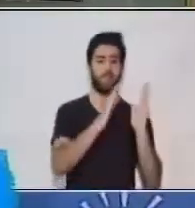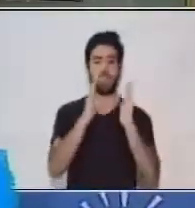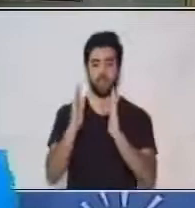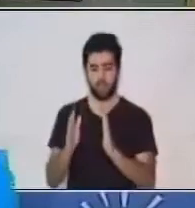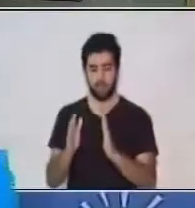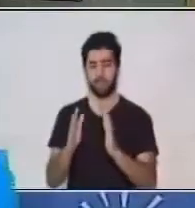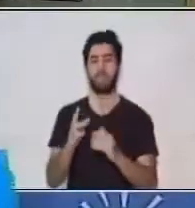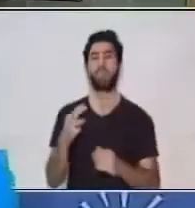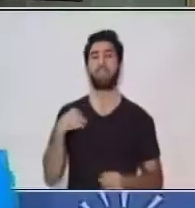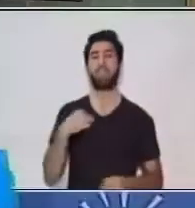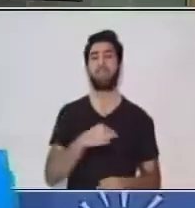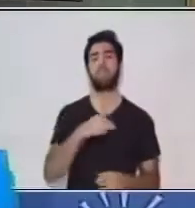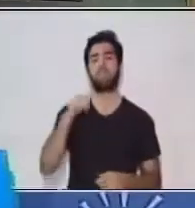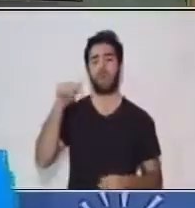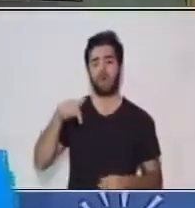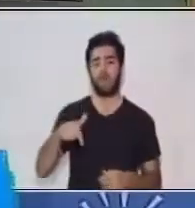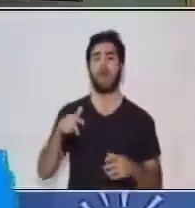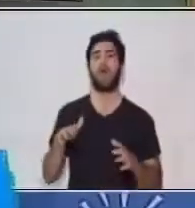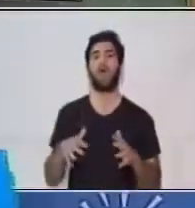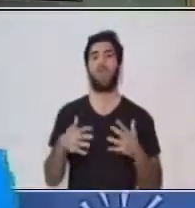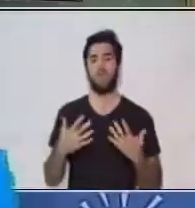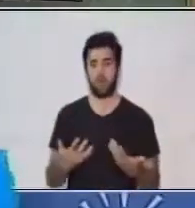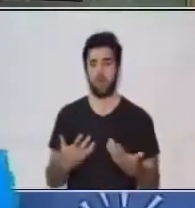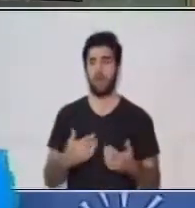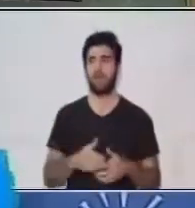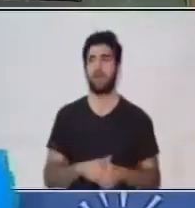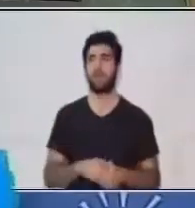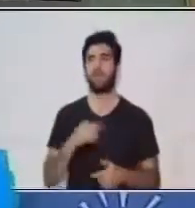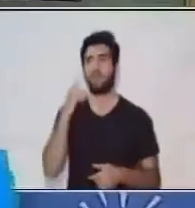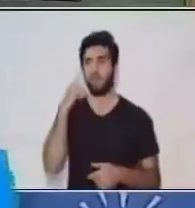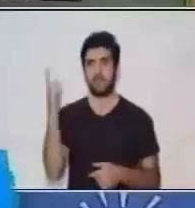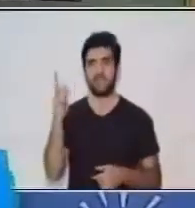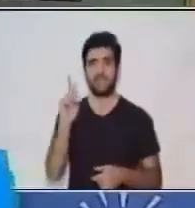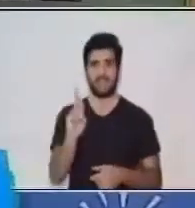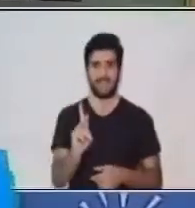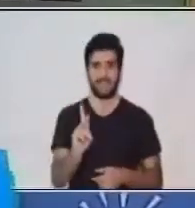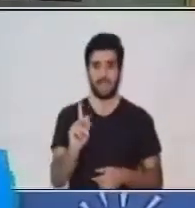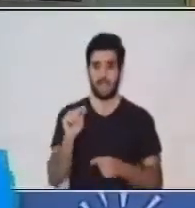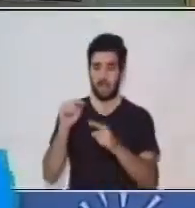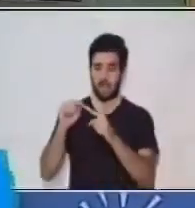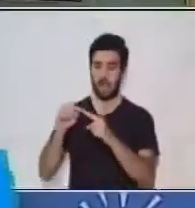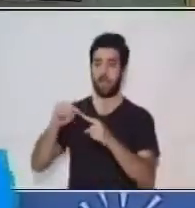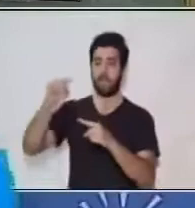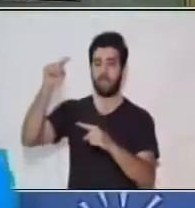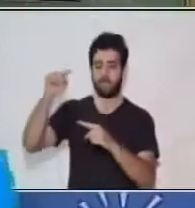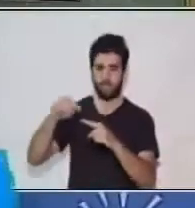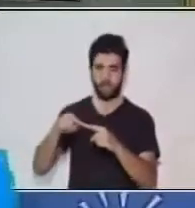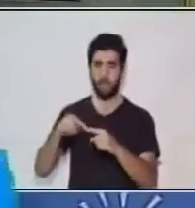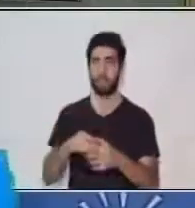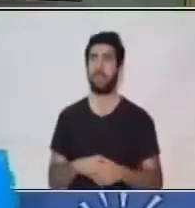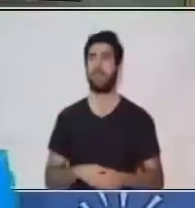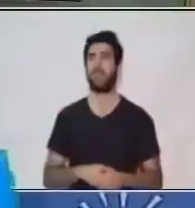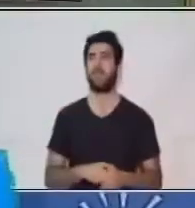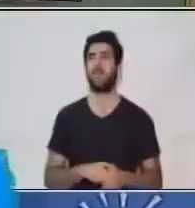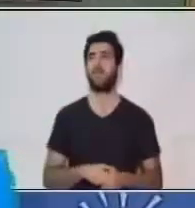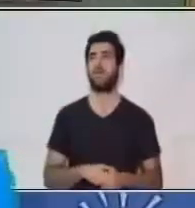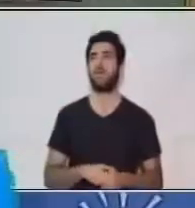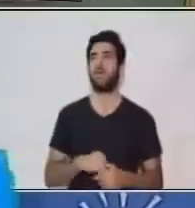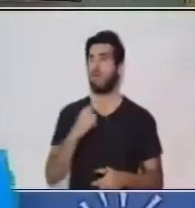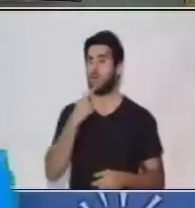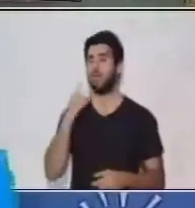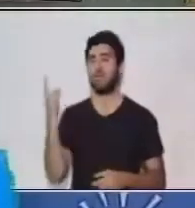pero ahora, como voy a trabajar mi componente en Y, ¿sí? Entonces yo voy a decir otra vez